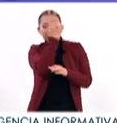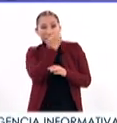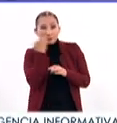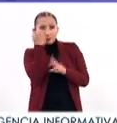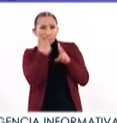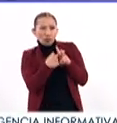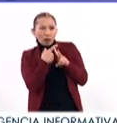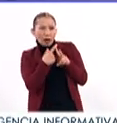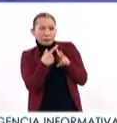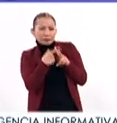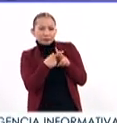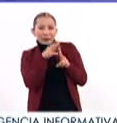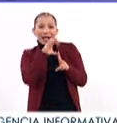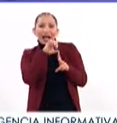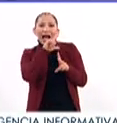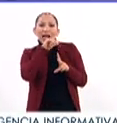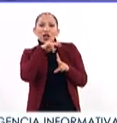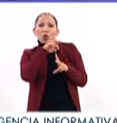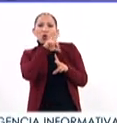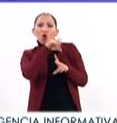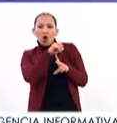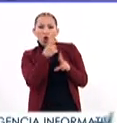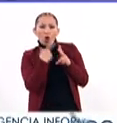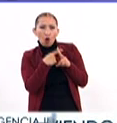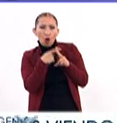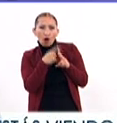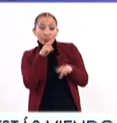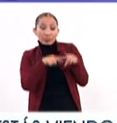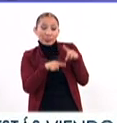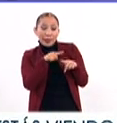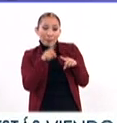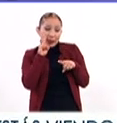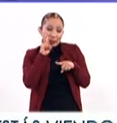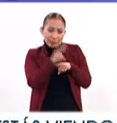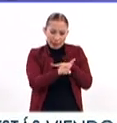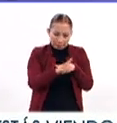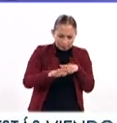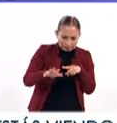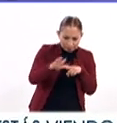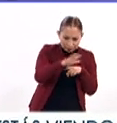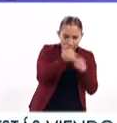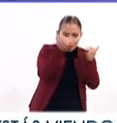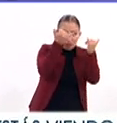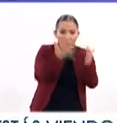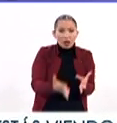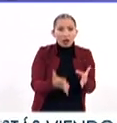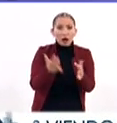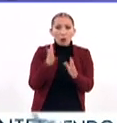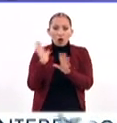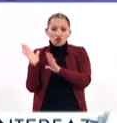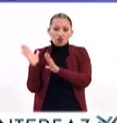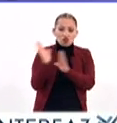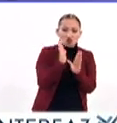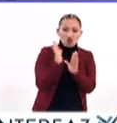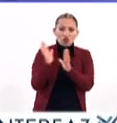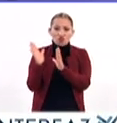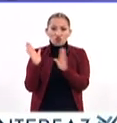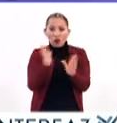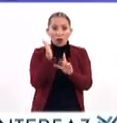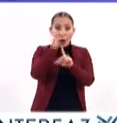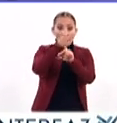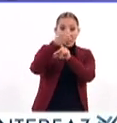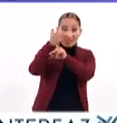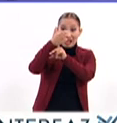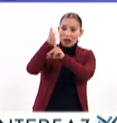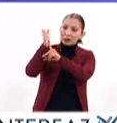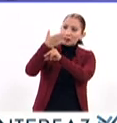de cálculo. El cálculo se calcula en base a las toneladas de empuje que crea una bandera